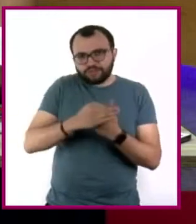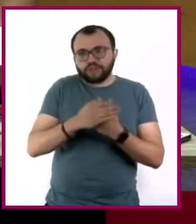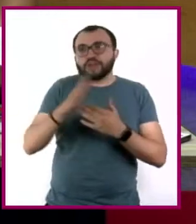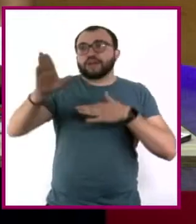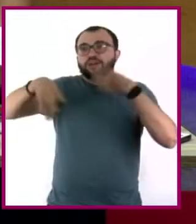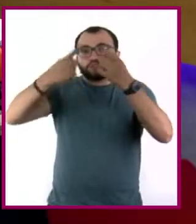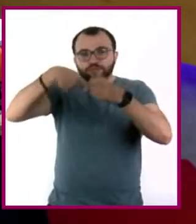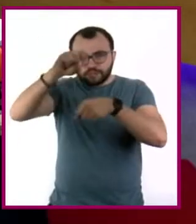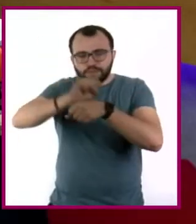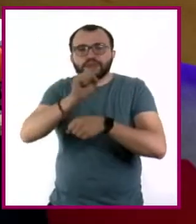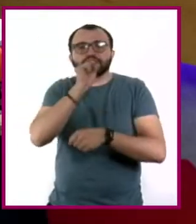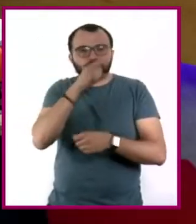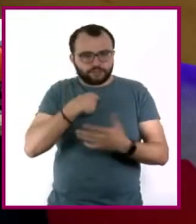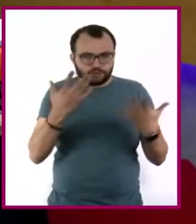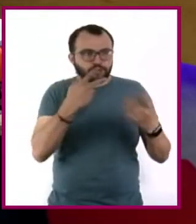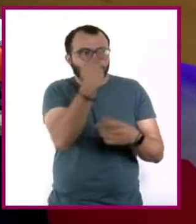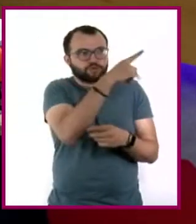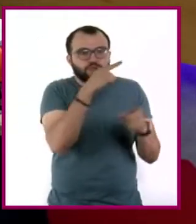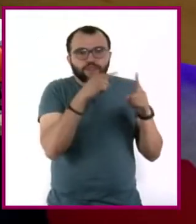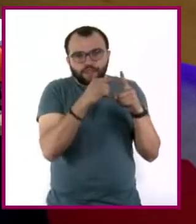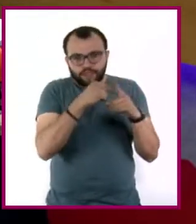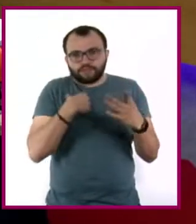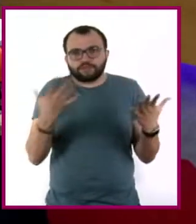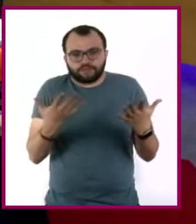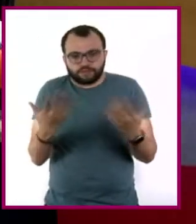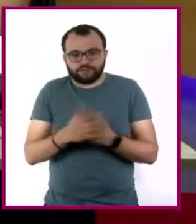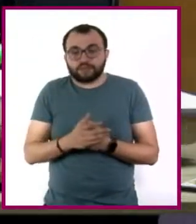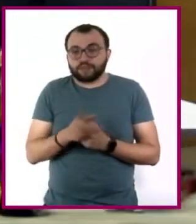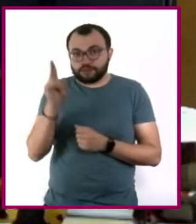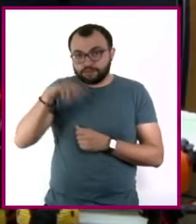semana también, si quieres. ¿De verdad? ¿Lo prometes?